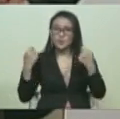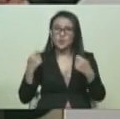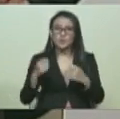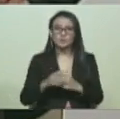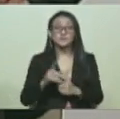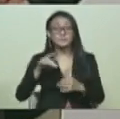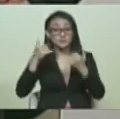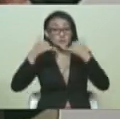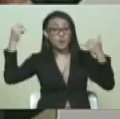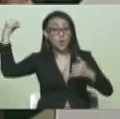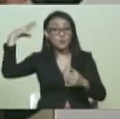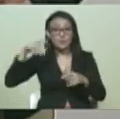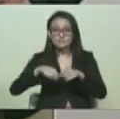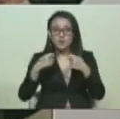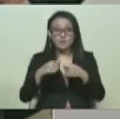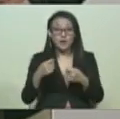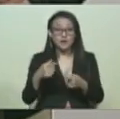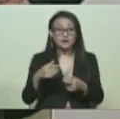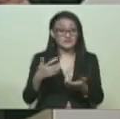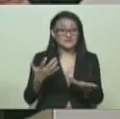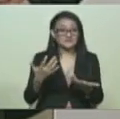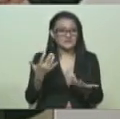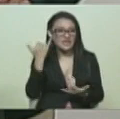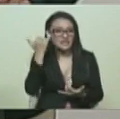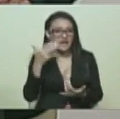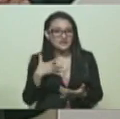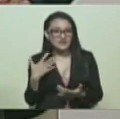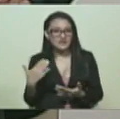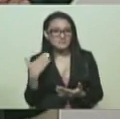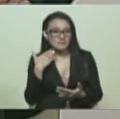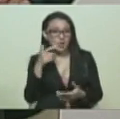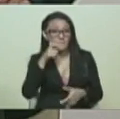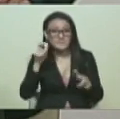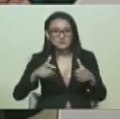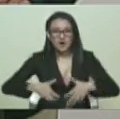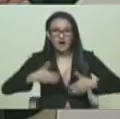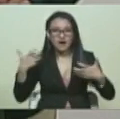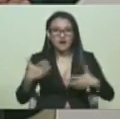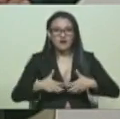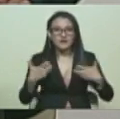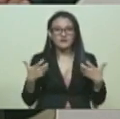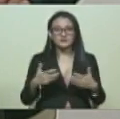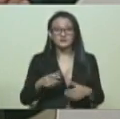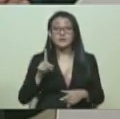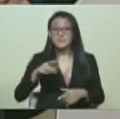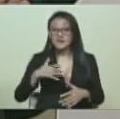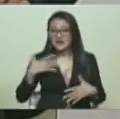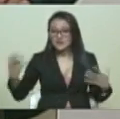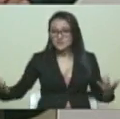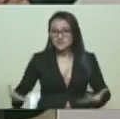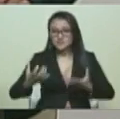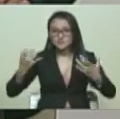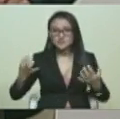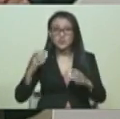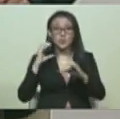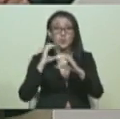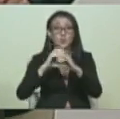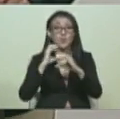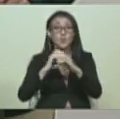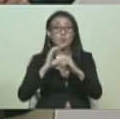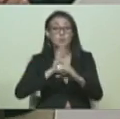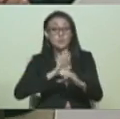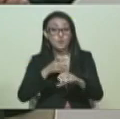la finalidad de crear el caos e interrumpir este servicio. Quemar unidades de transporte